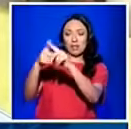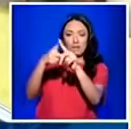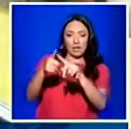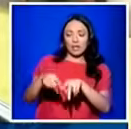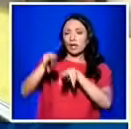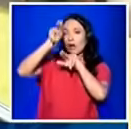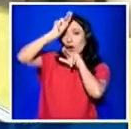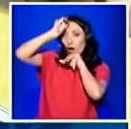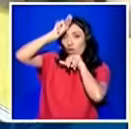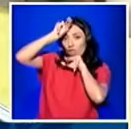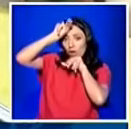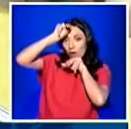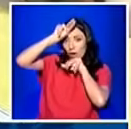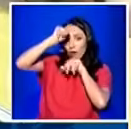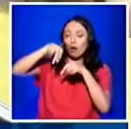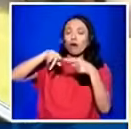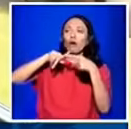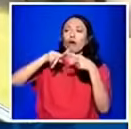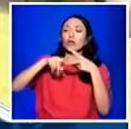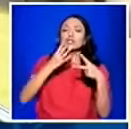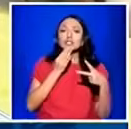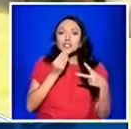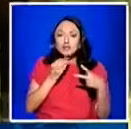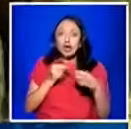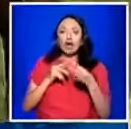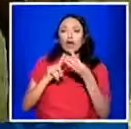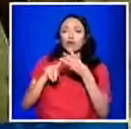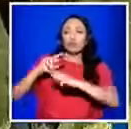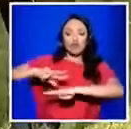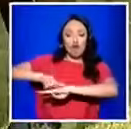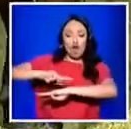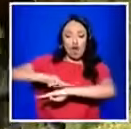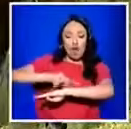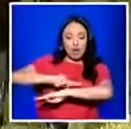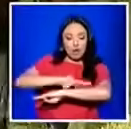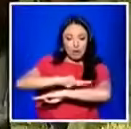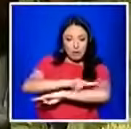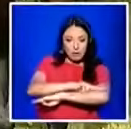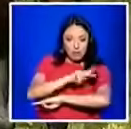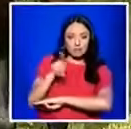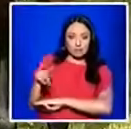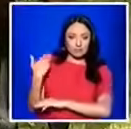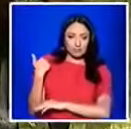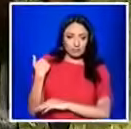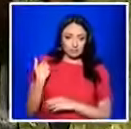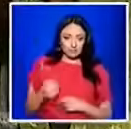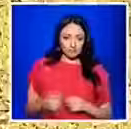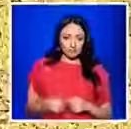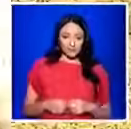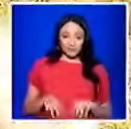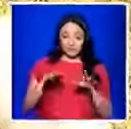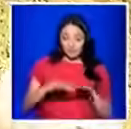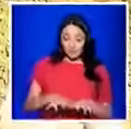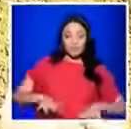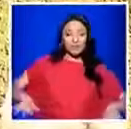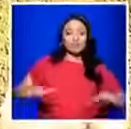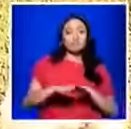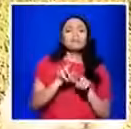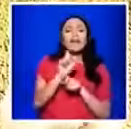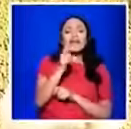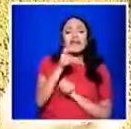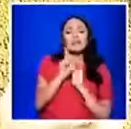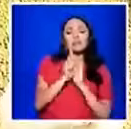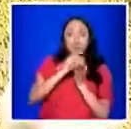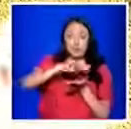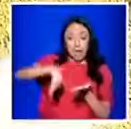especies, como conejos, tenemos chivos, borregos. Este lugar está ubicado a 10 minutos